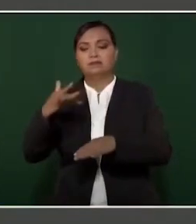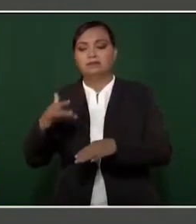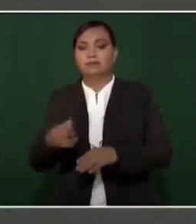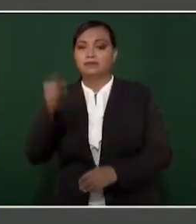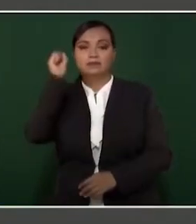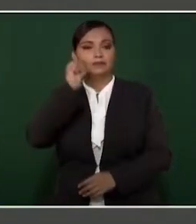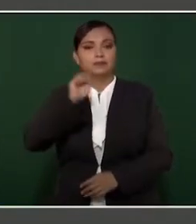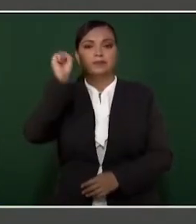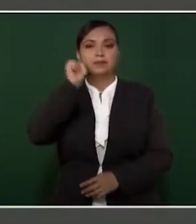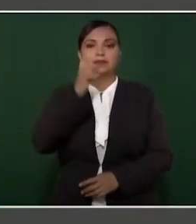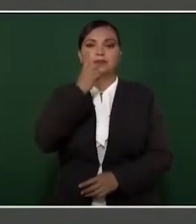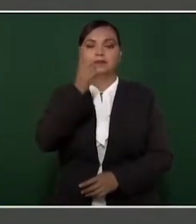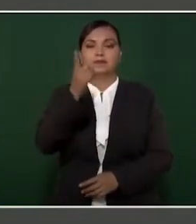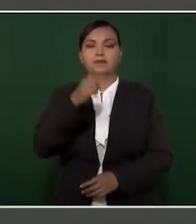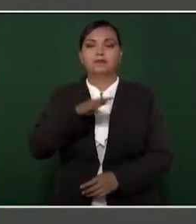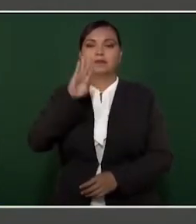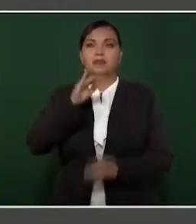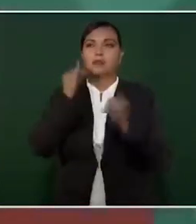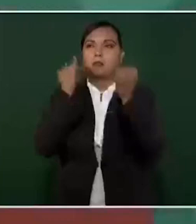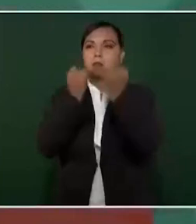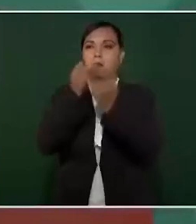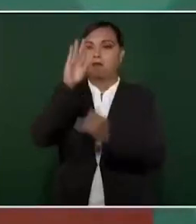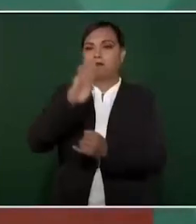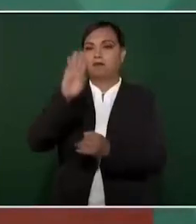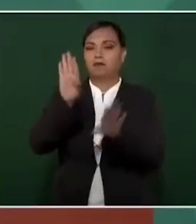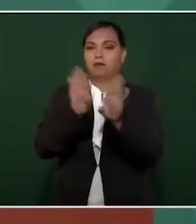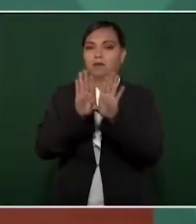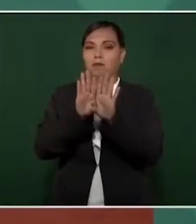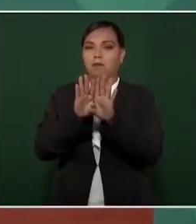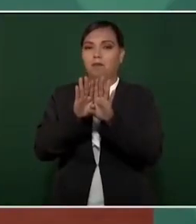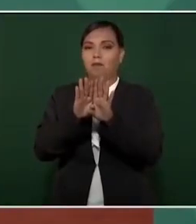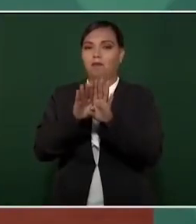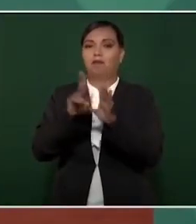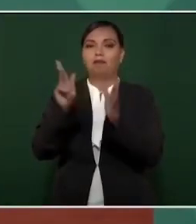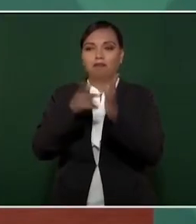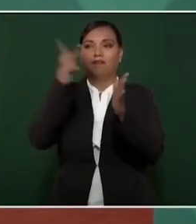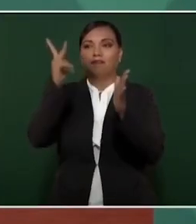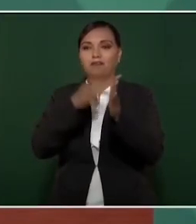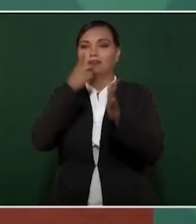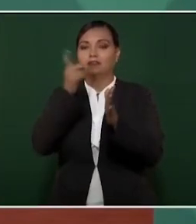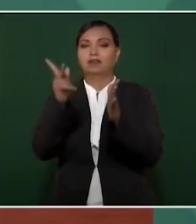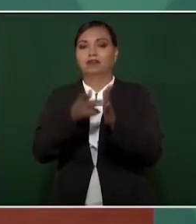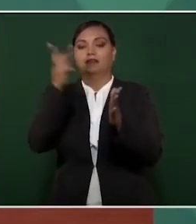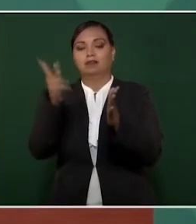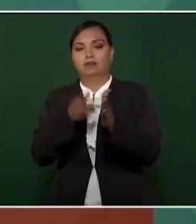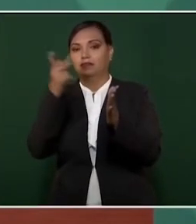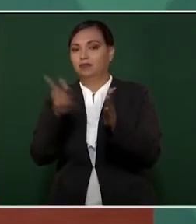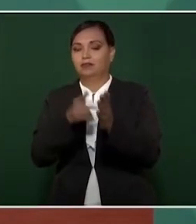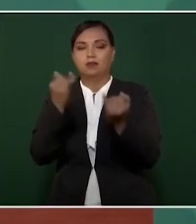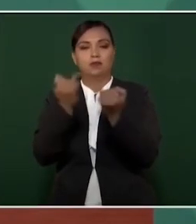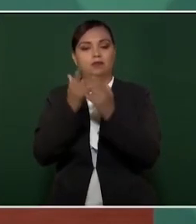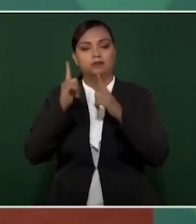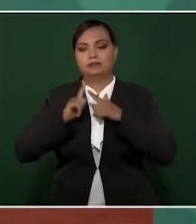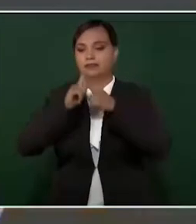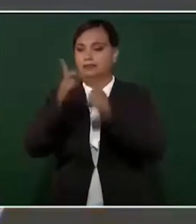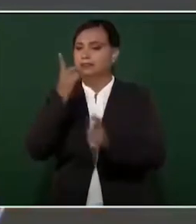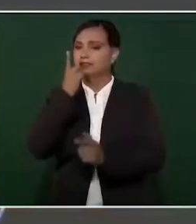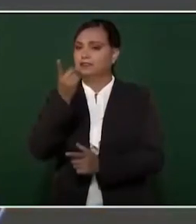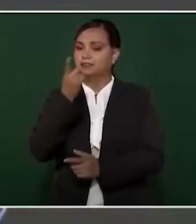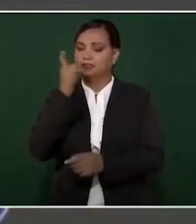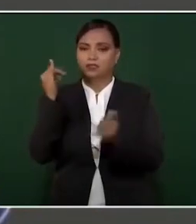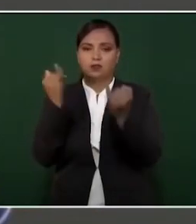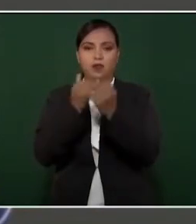Siempre lo digo, parezco disco rayado, pero lo voy a seguir diciendo porque